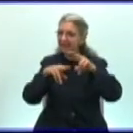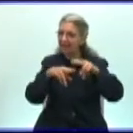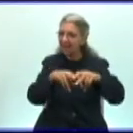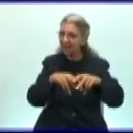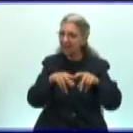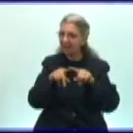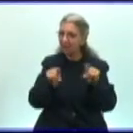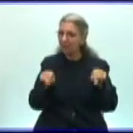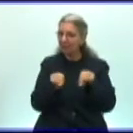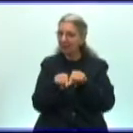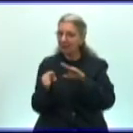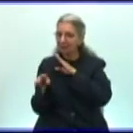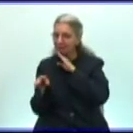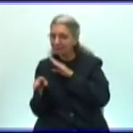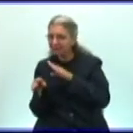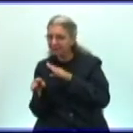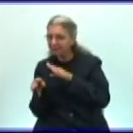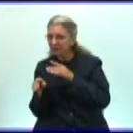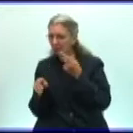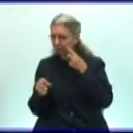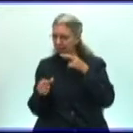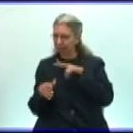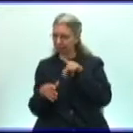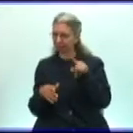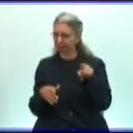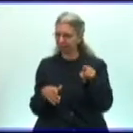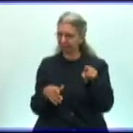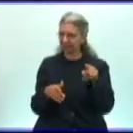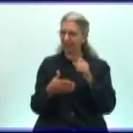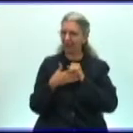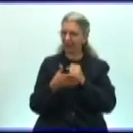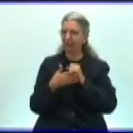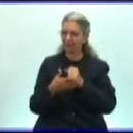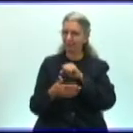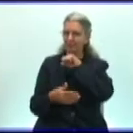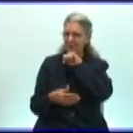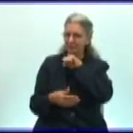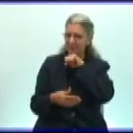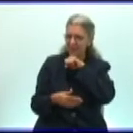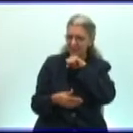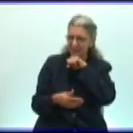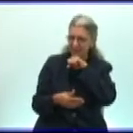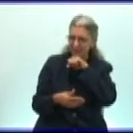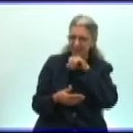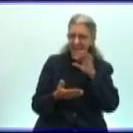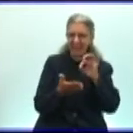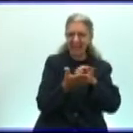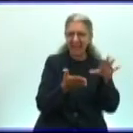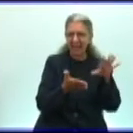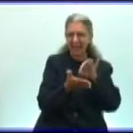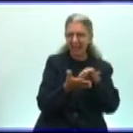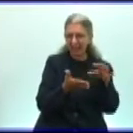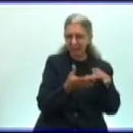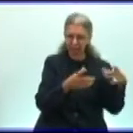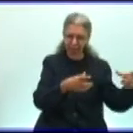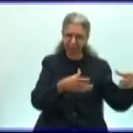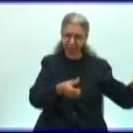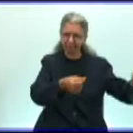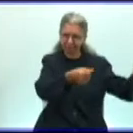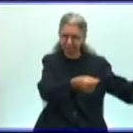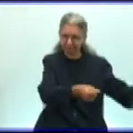su cuarto? ¿Han observado cuando ustedes ayudan a su mamá y ponen el arroz en la arrocera? ¿Qué sucede